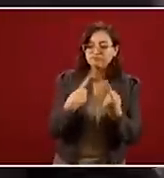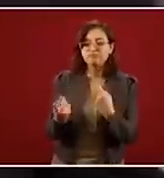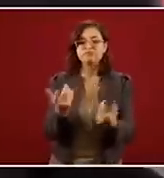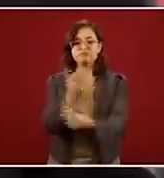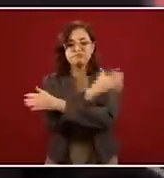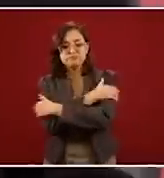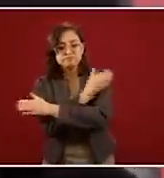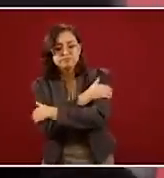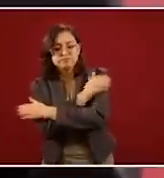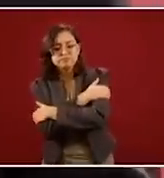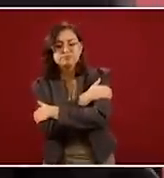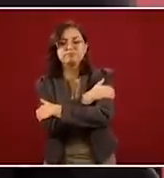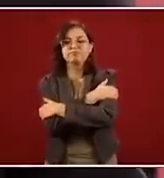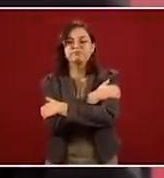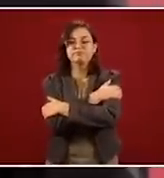abrácense,